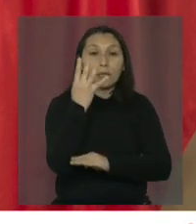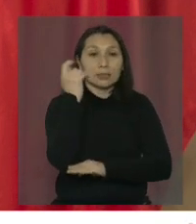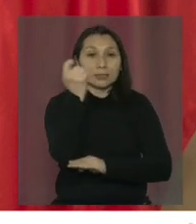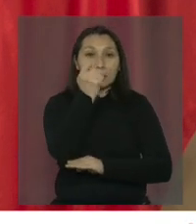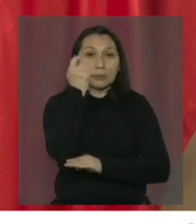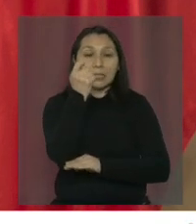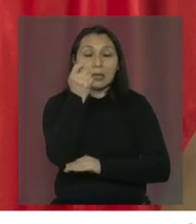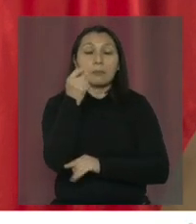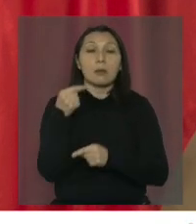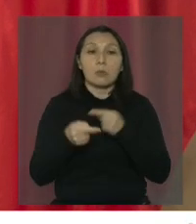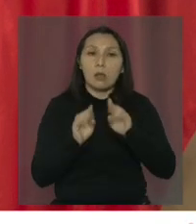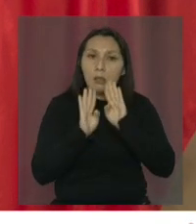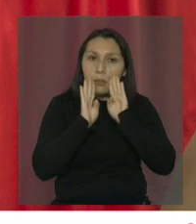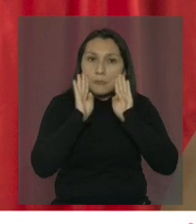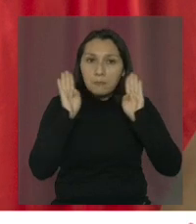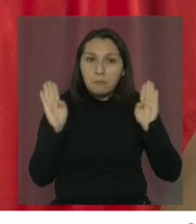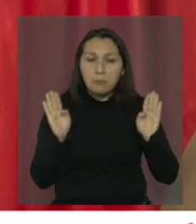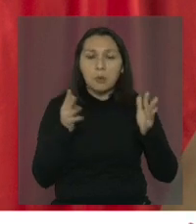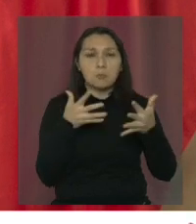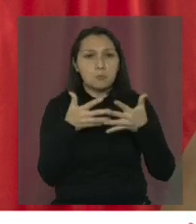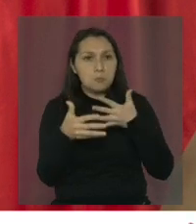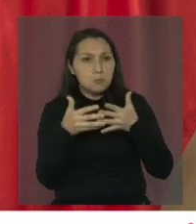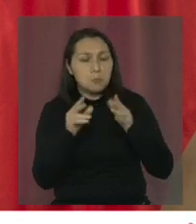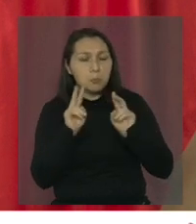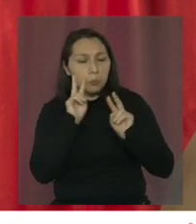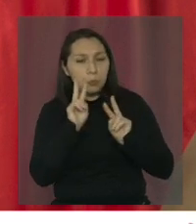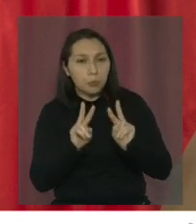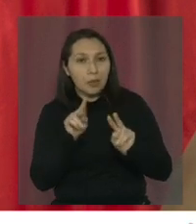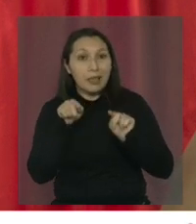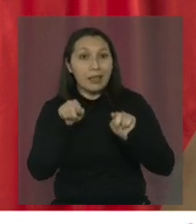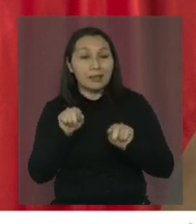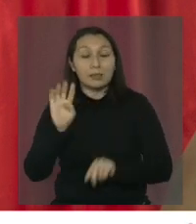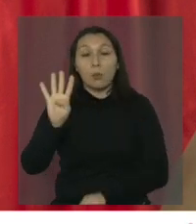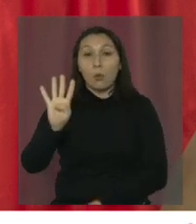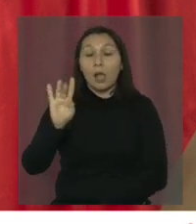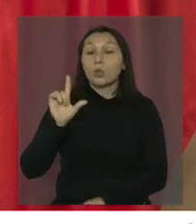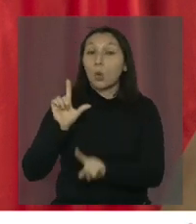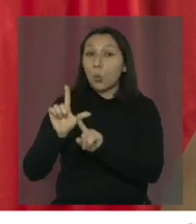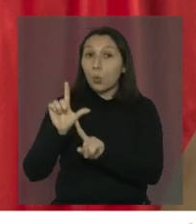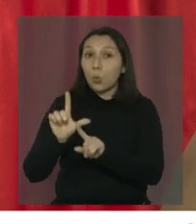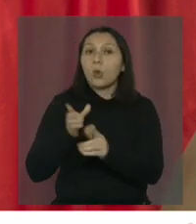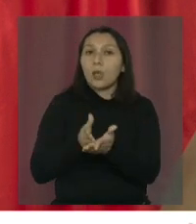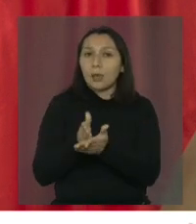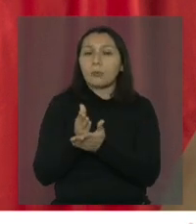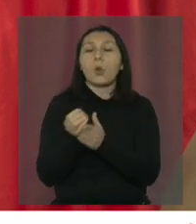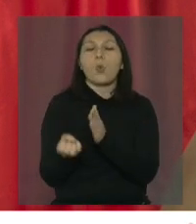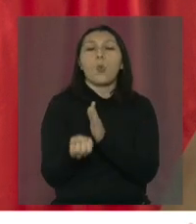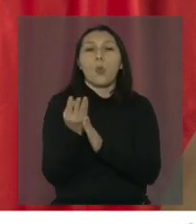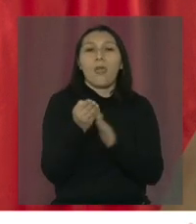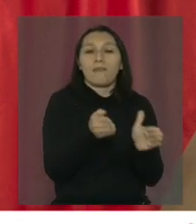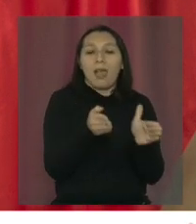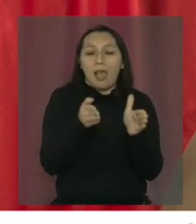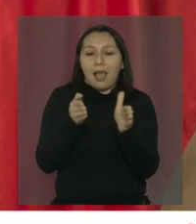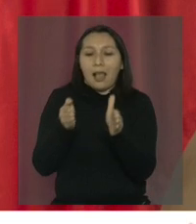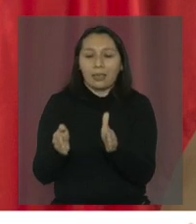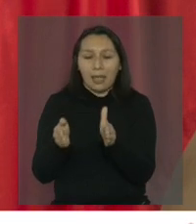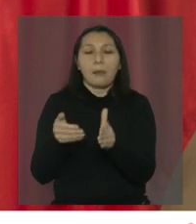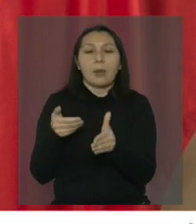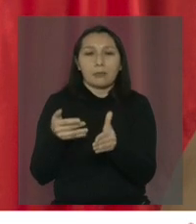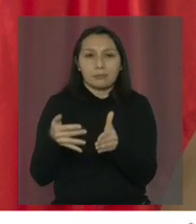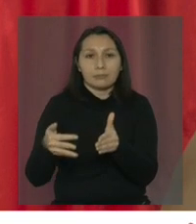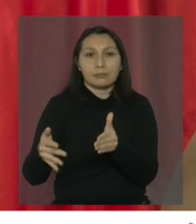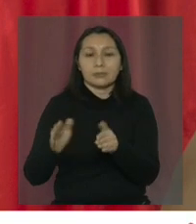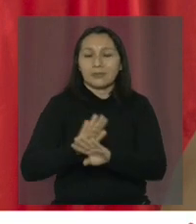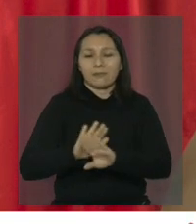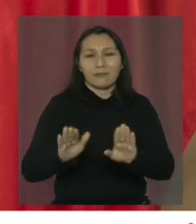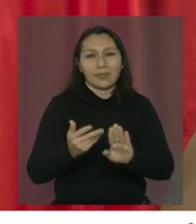proceso limpio transparente porque a partir del 4 de julio vamos a iniciar una nueva etapa en una nueva etapa vamos a dejar